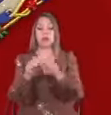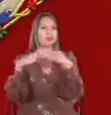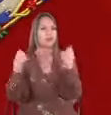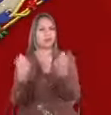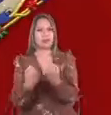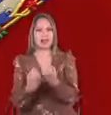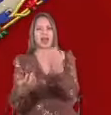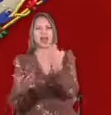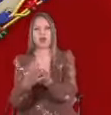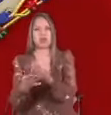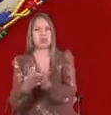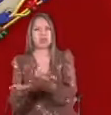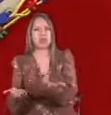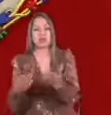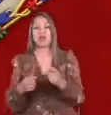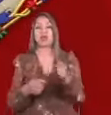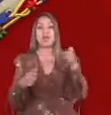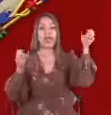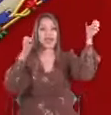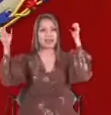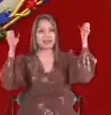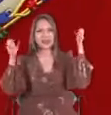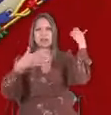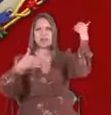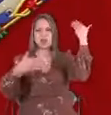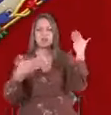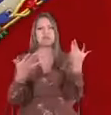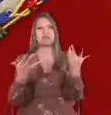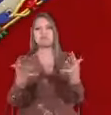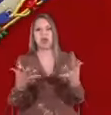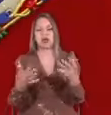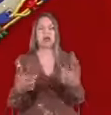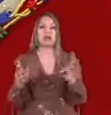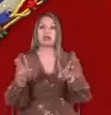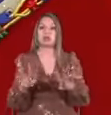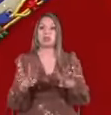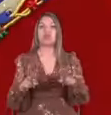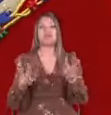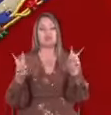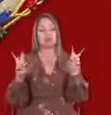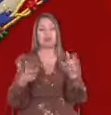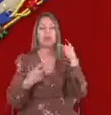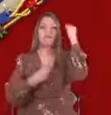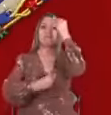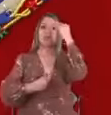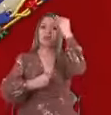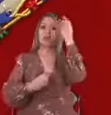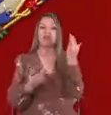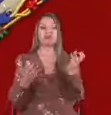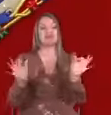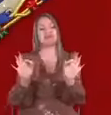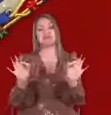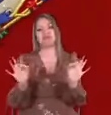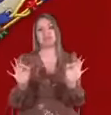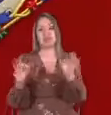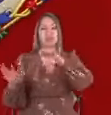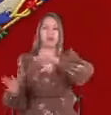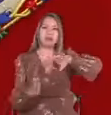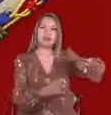una económica, una política institucional e incluso una crisis de valores. En el ámbito de la